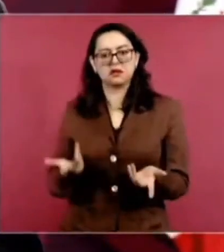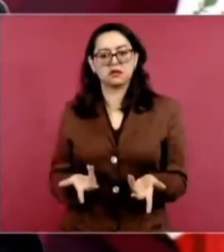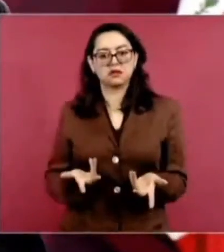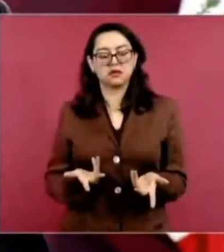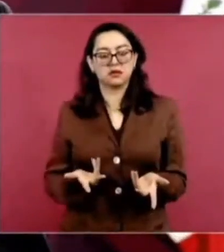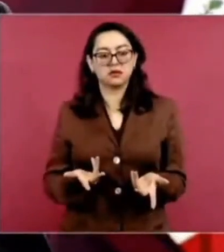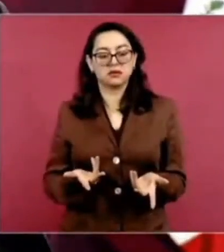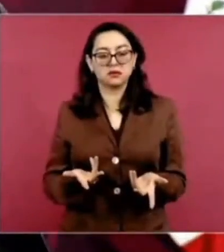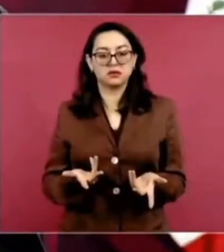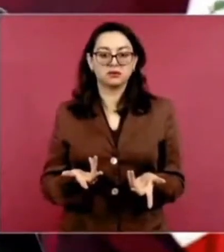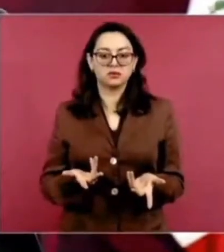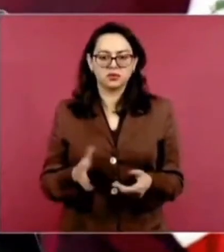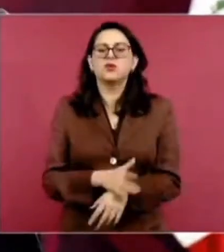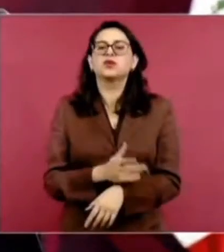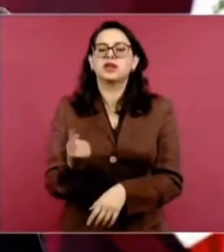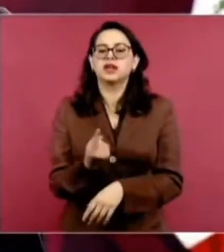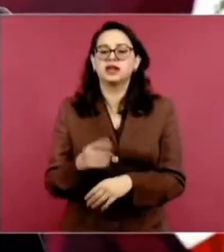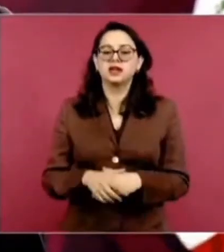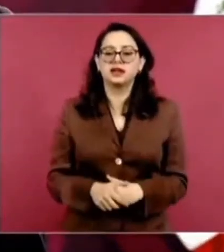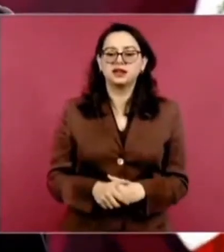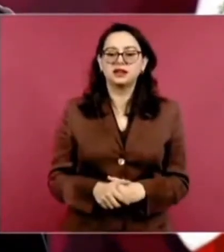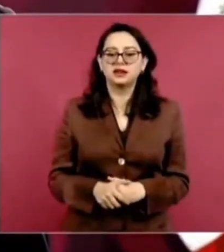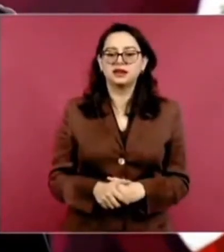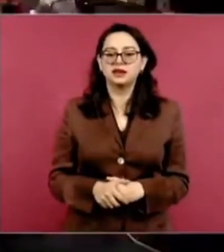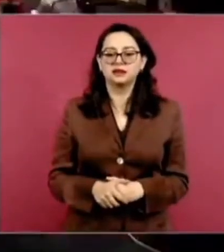Está lleno de estadounidenses.